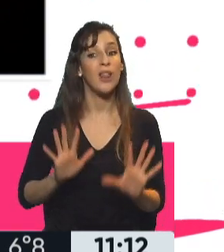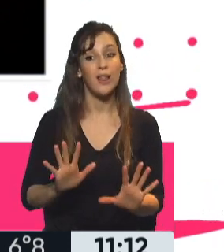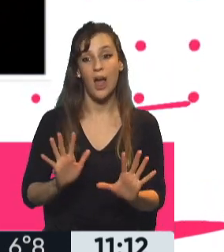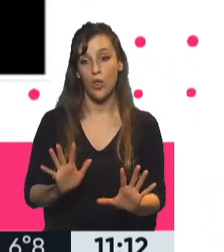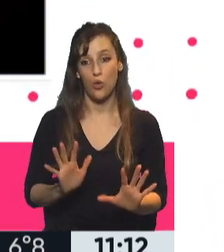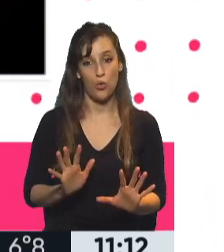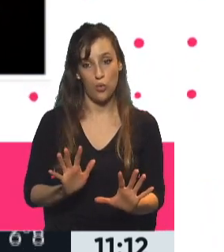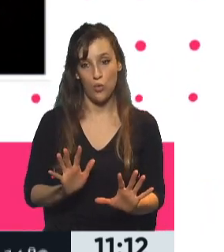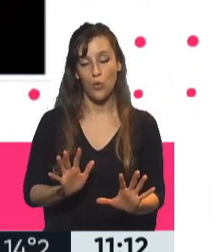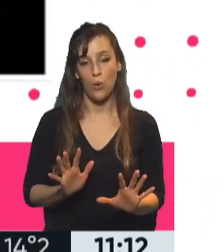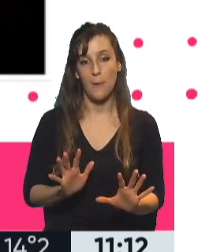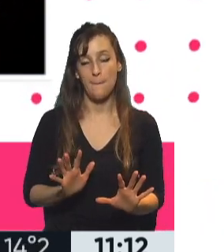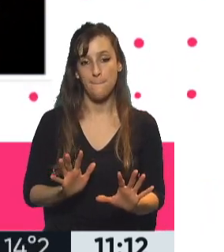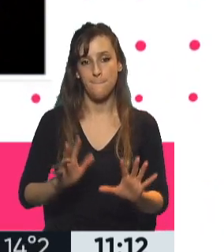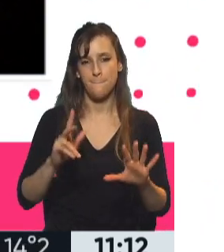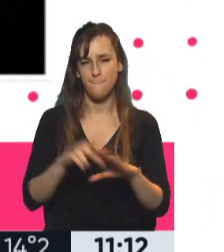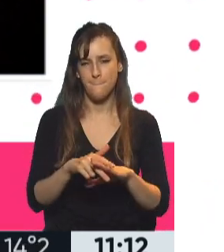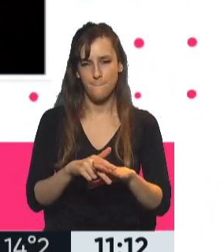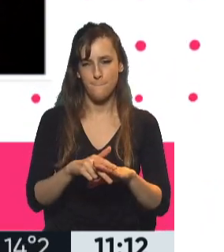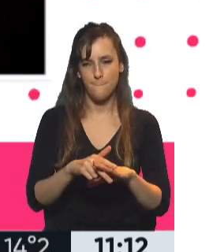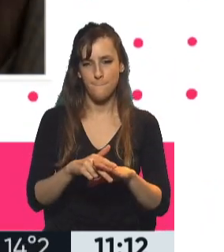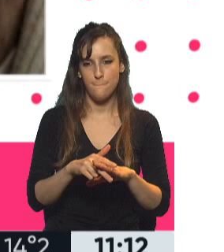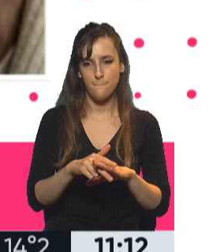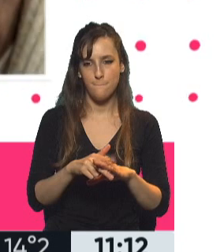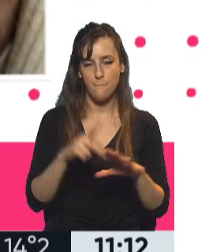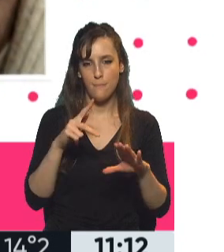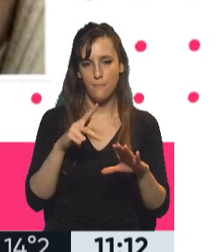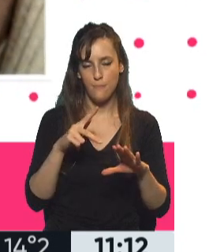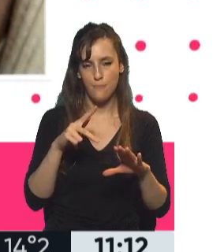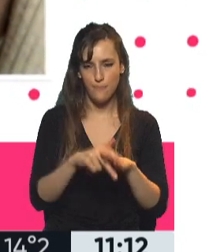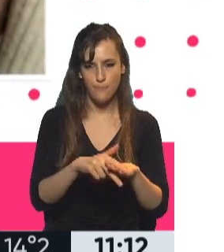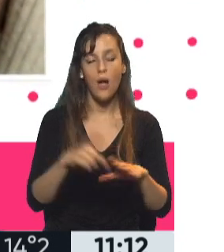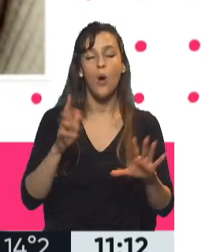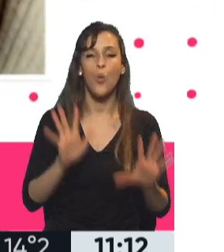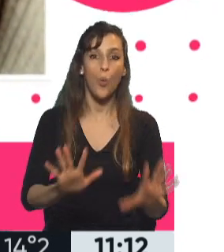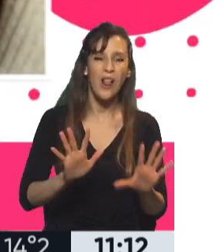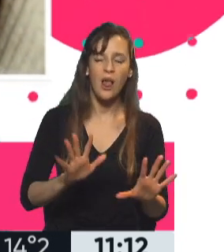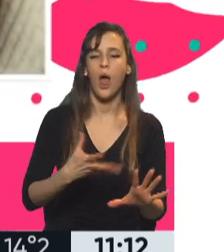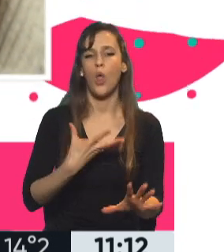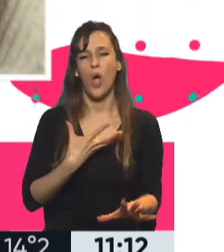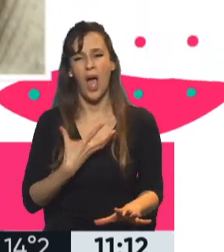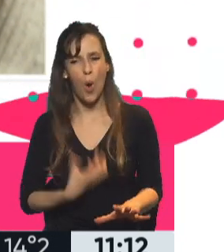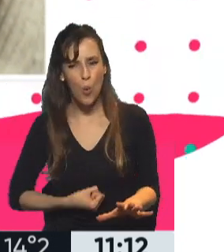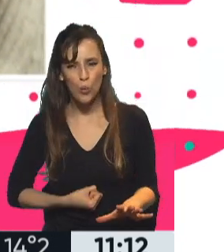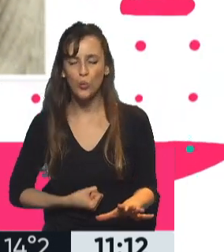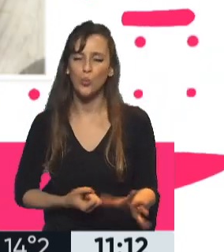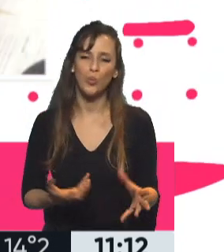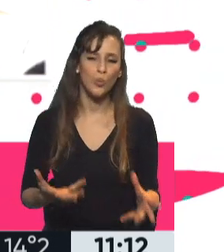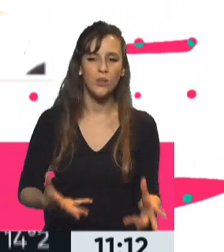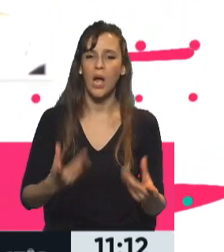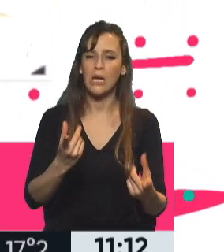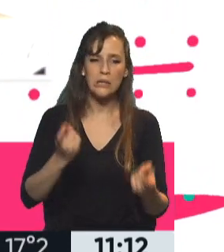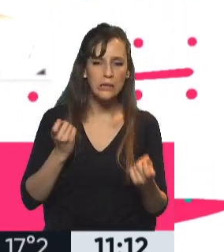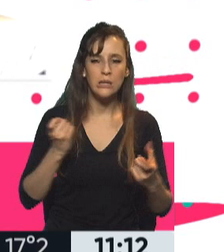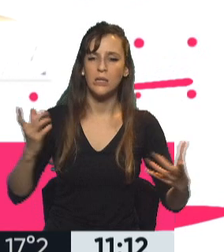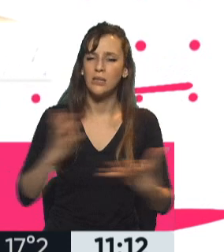con mucho cuidado por el otro, con mucha angustia también, no poder abrazar y ver a